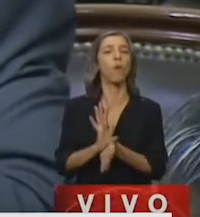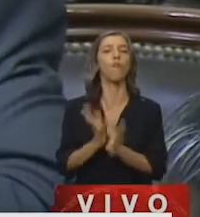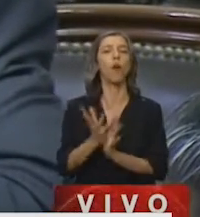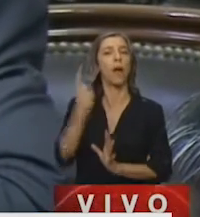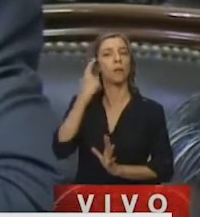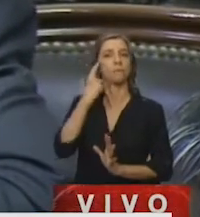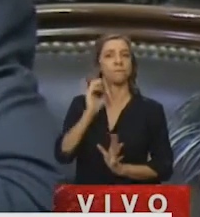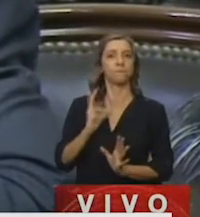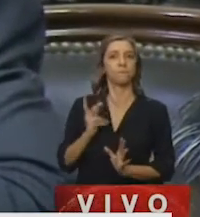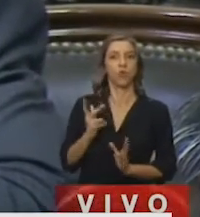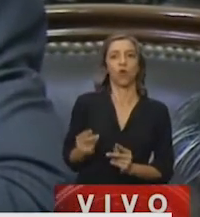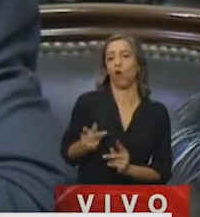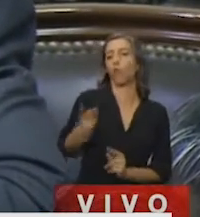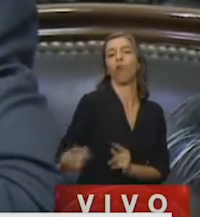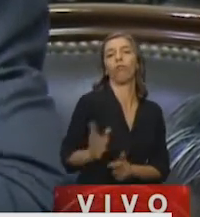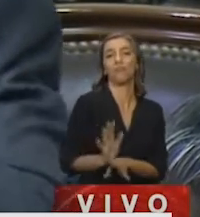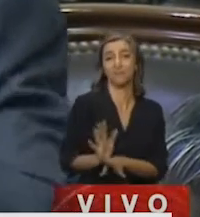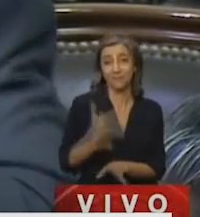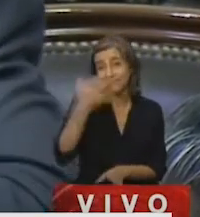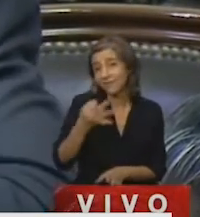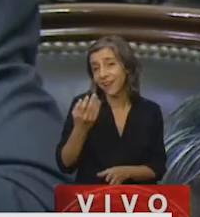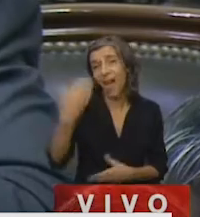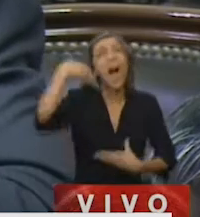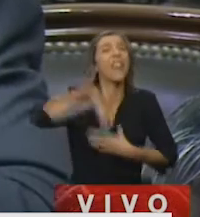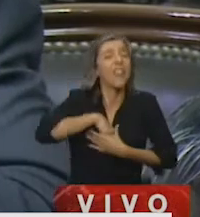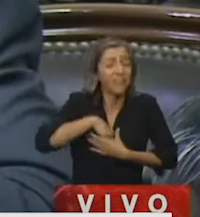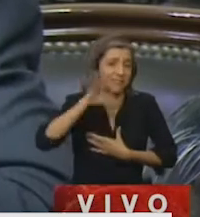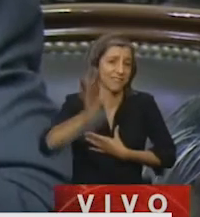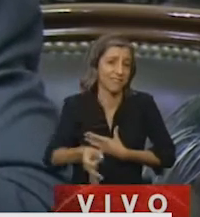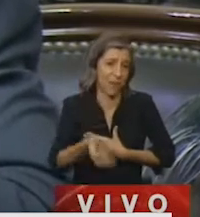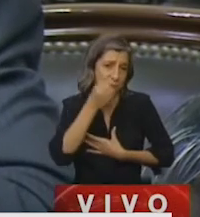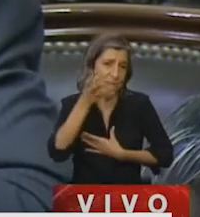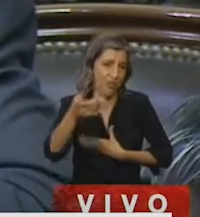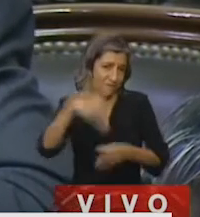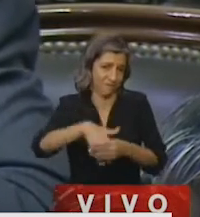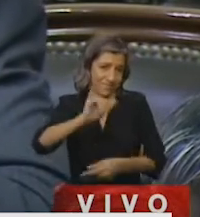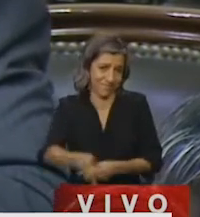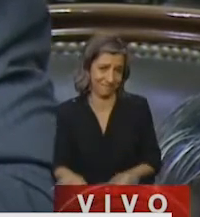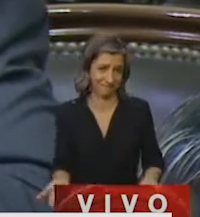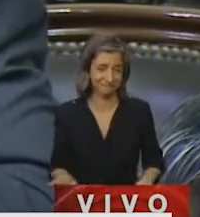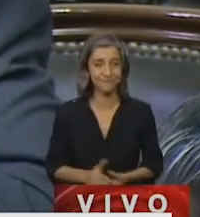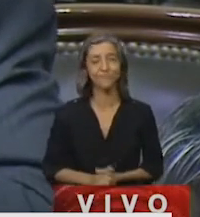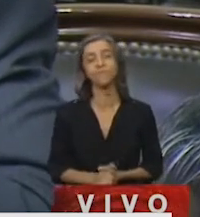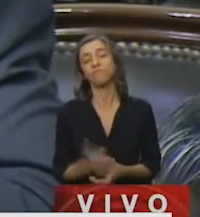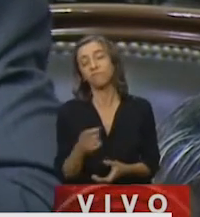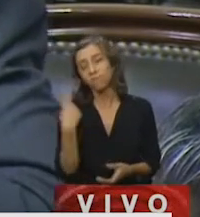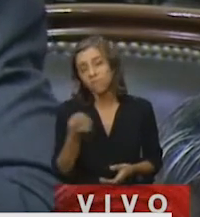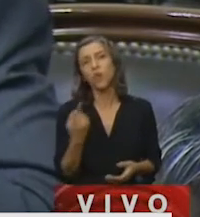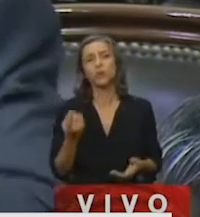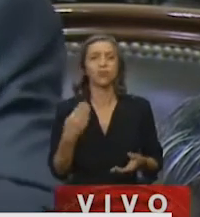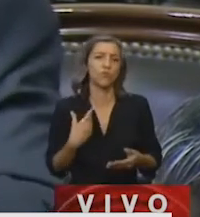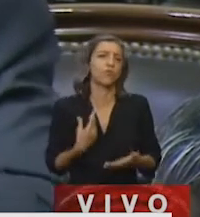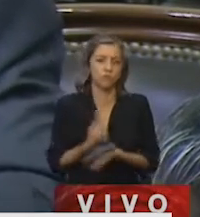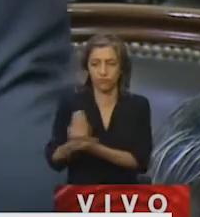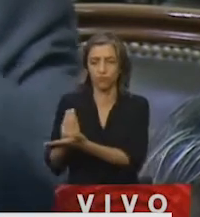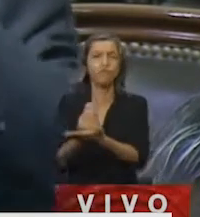Nosotros venimos de una provincia y de un partido que hoy nos ha tocado ser una clara mayoría, donde tenemos